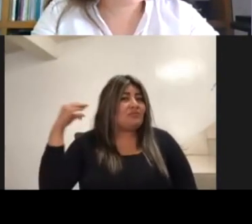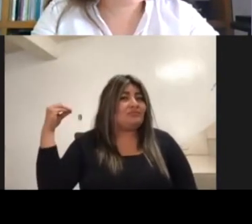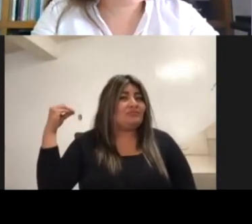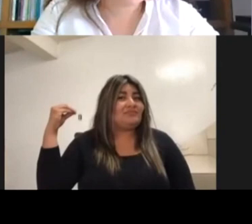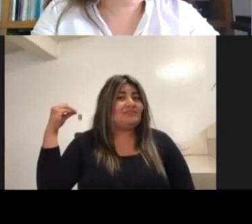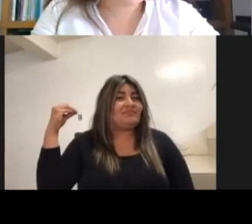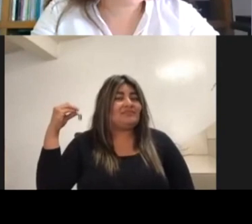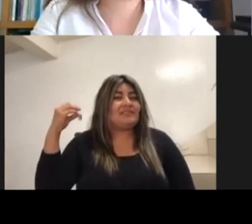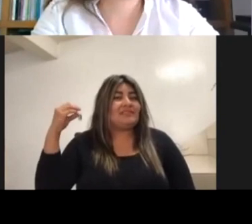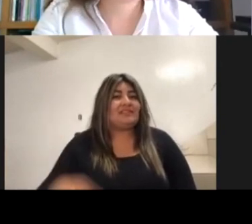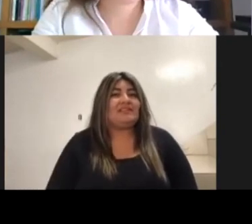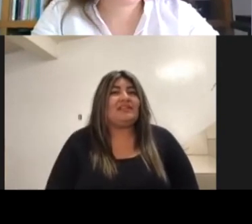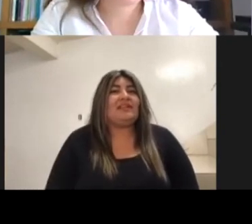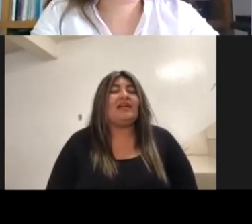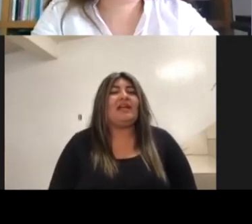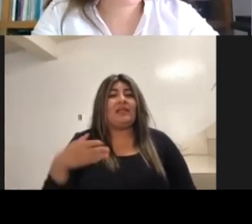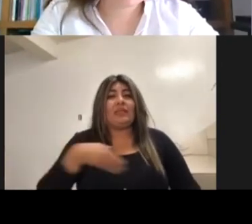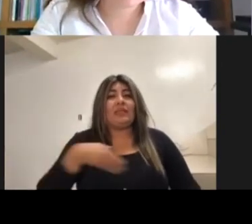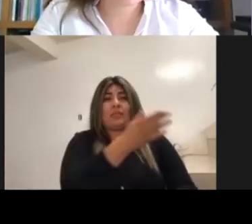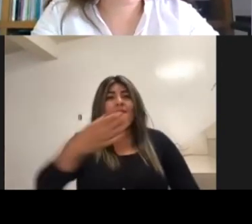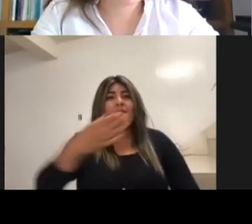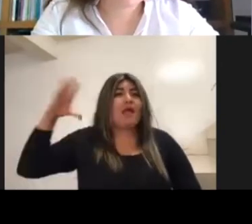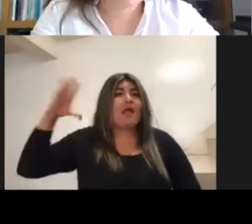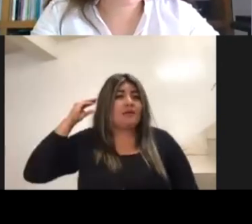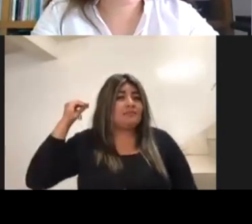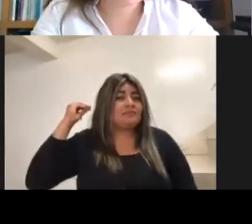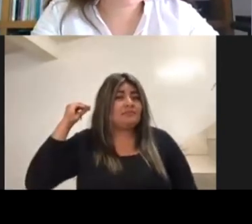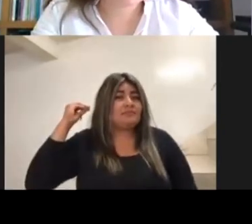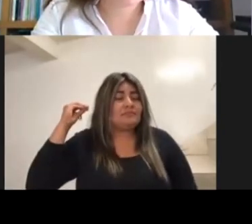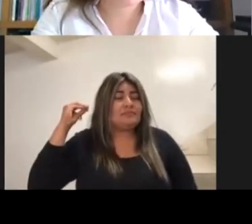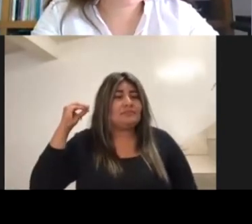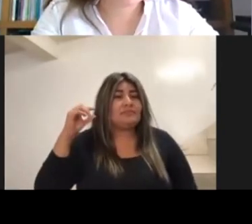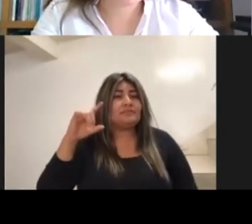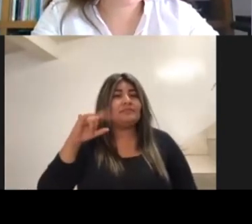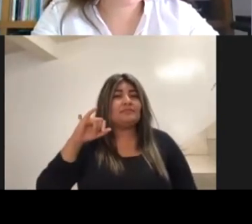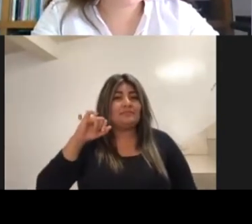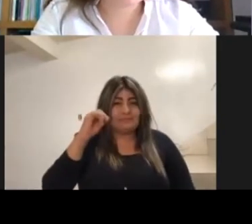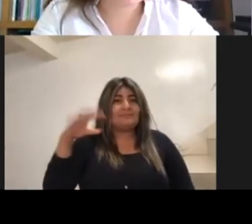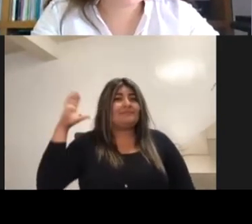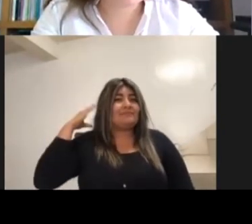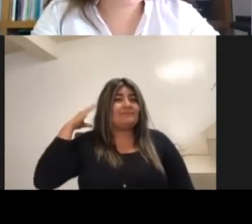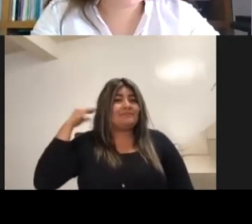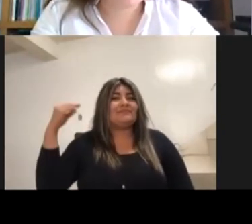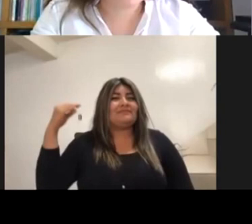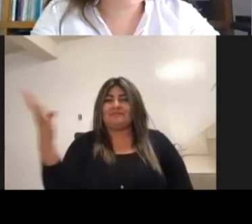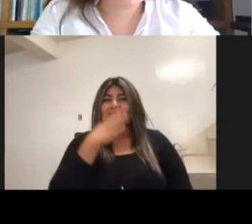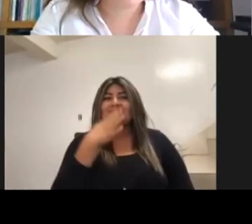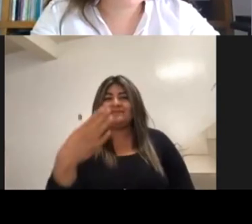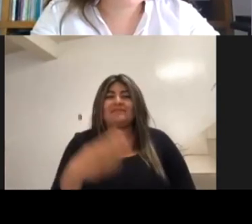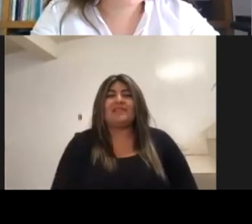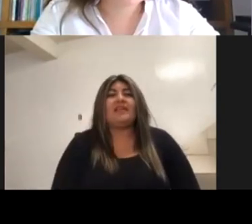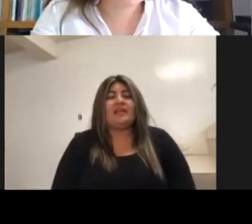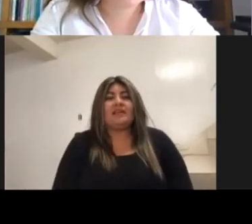Listo, ¿me escuchas? Sí, te escucho. Muy bien. Bueno, después de todo lo